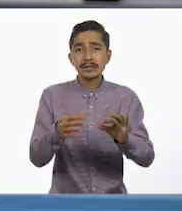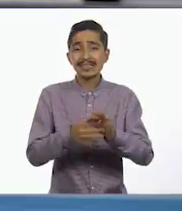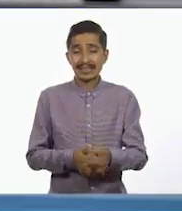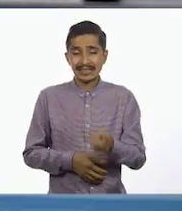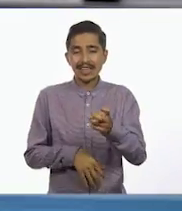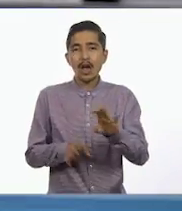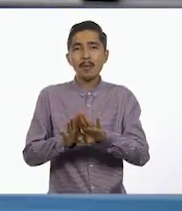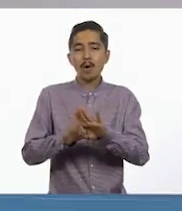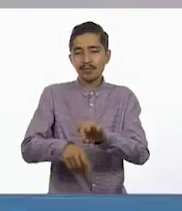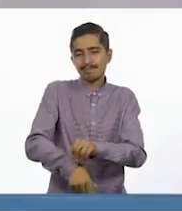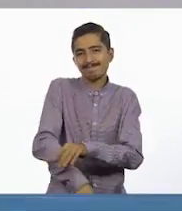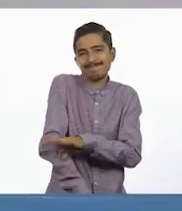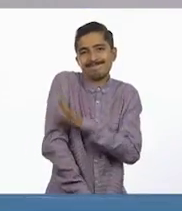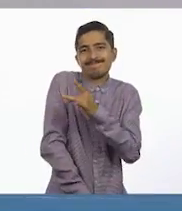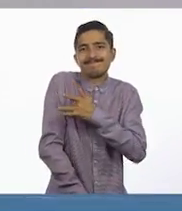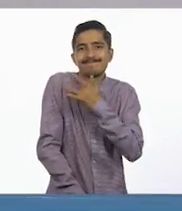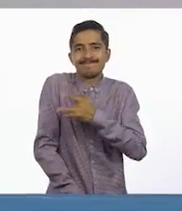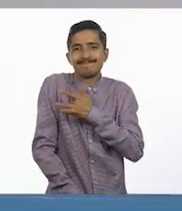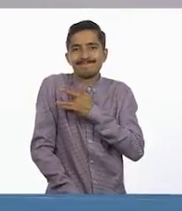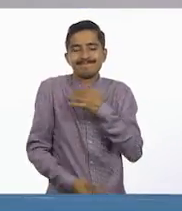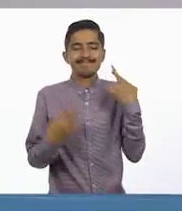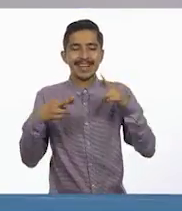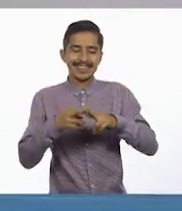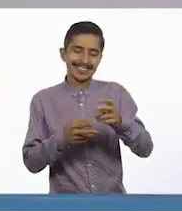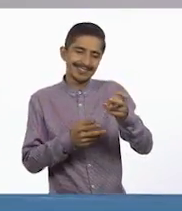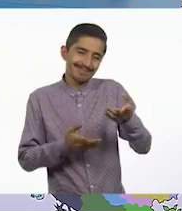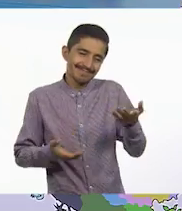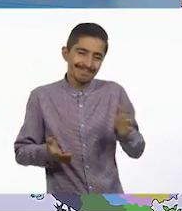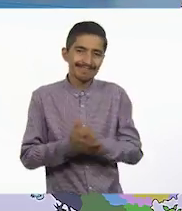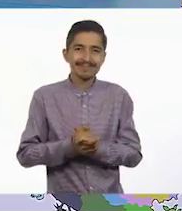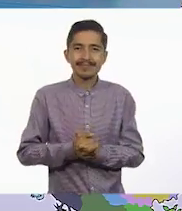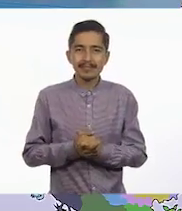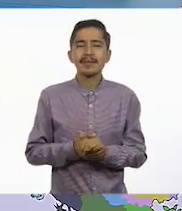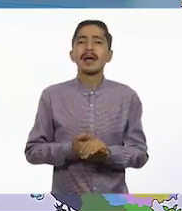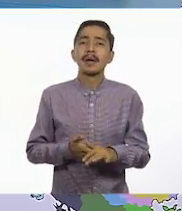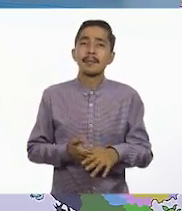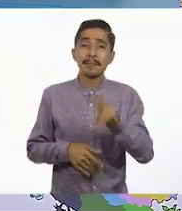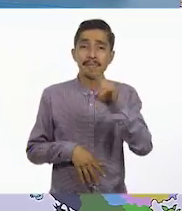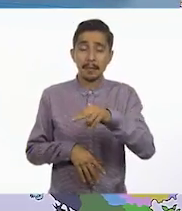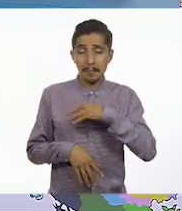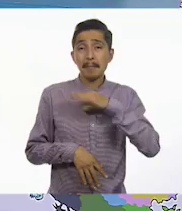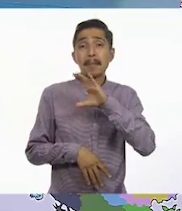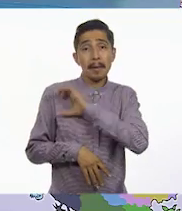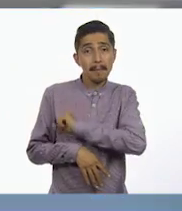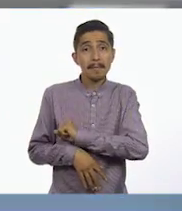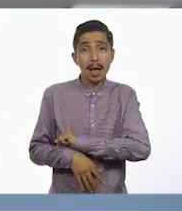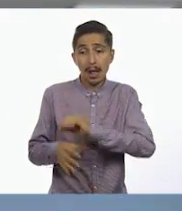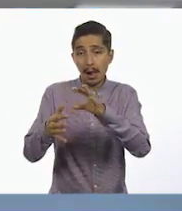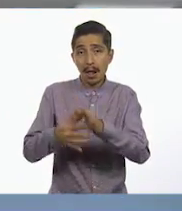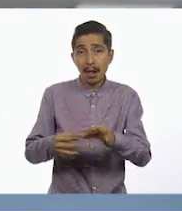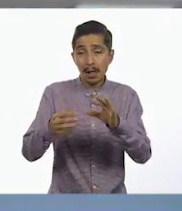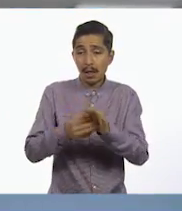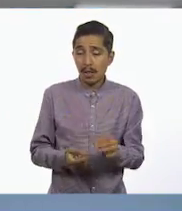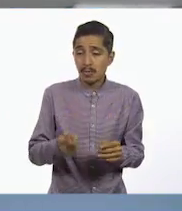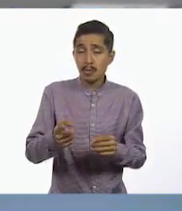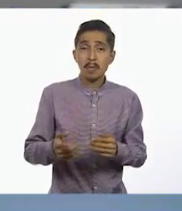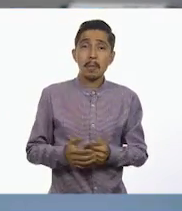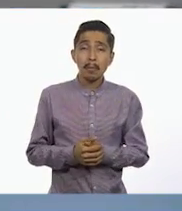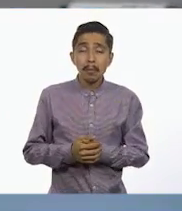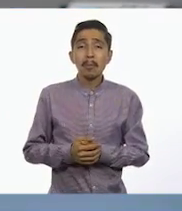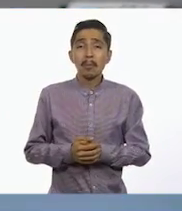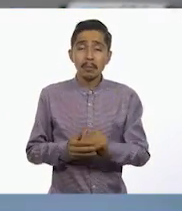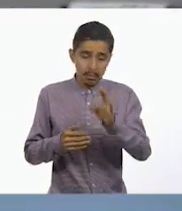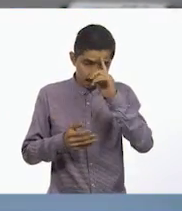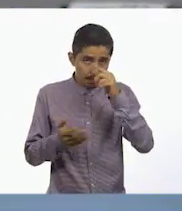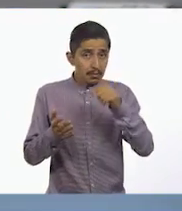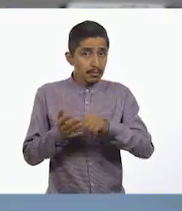esa emoción, es por la emoción, profesor. ¡Wow! Me encanta lo que estás diciendo. Ahora creo